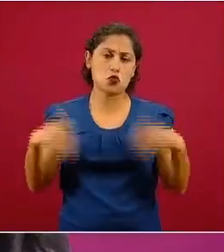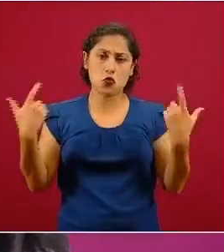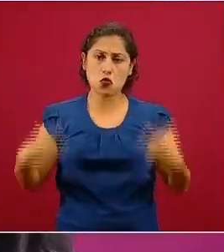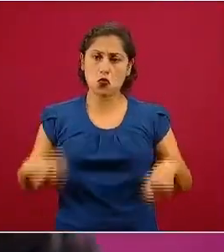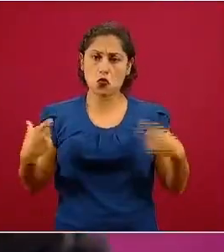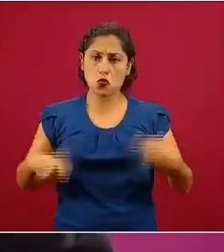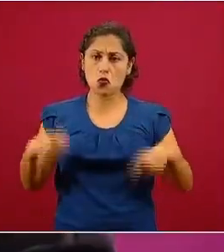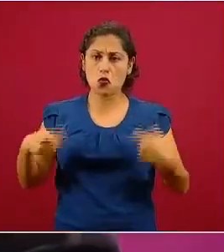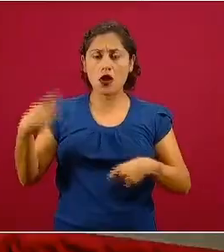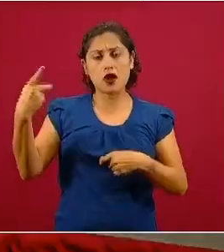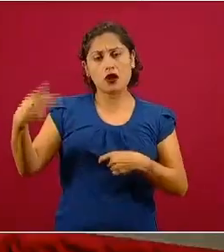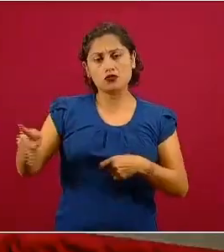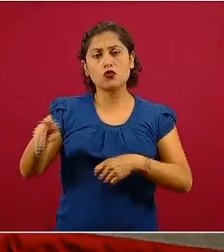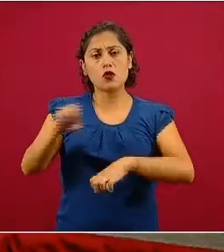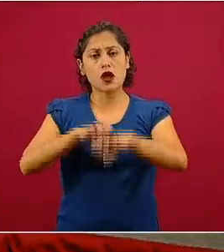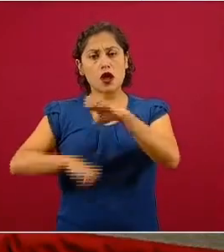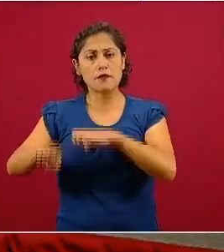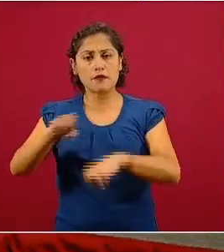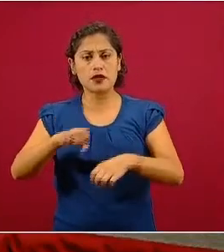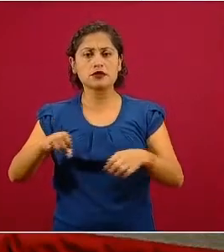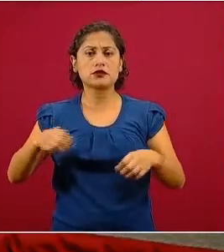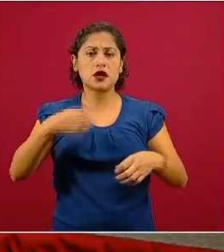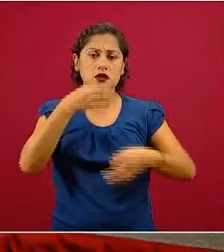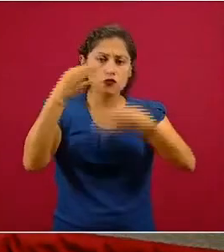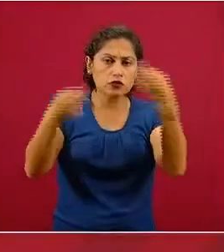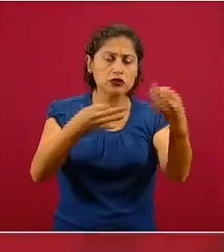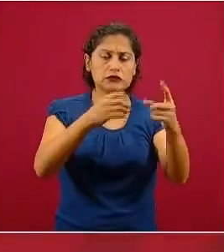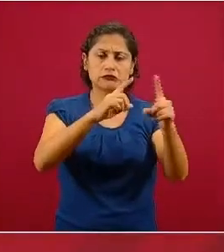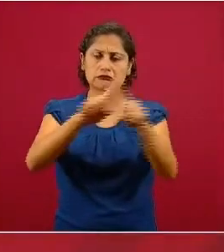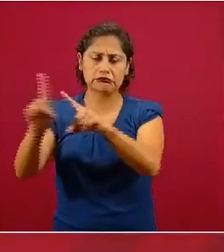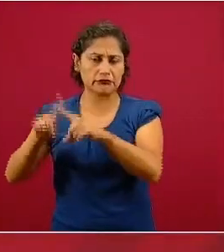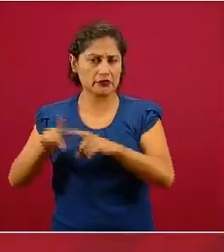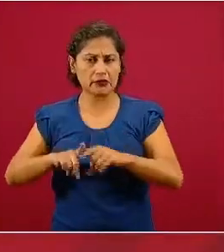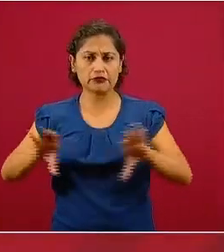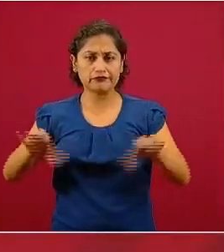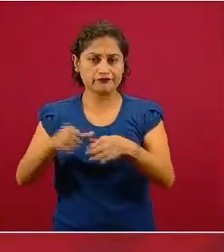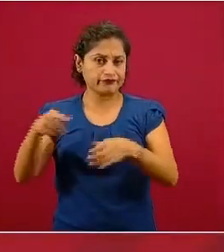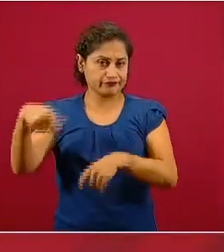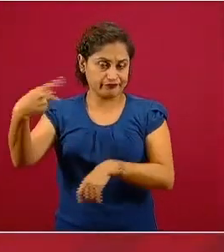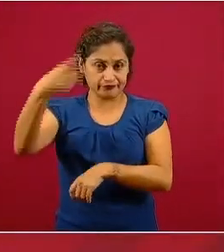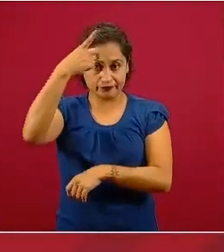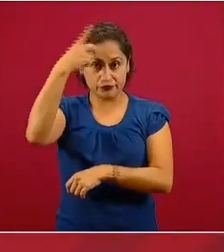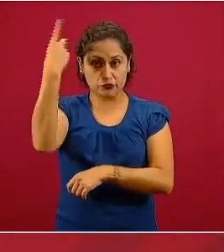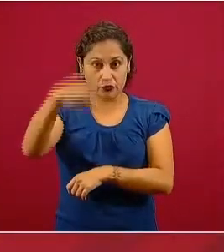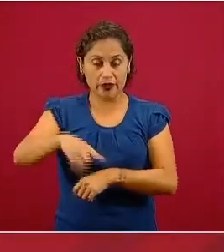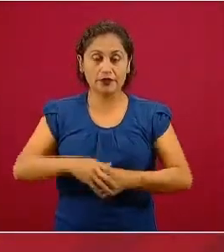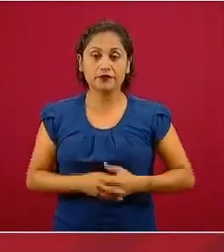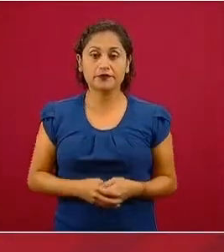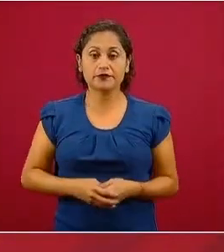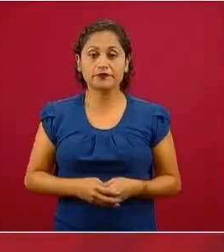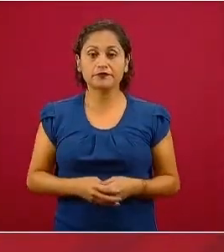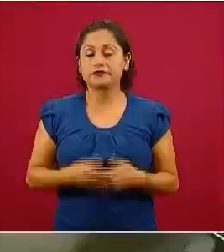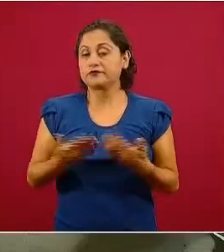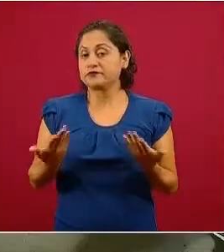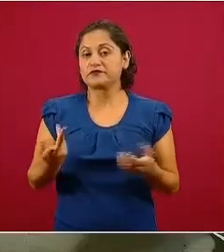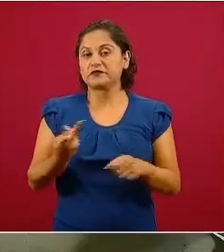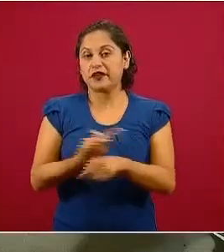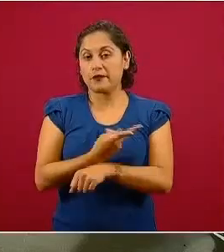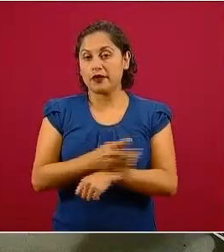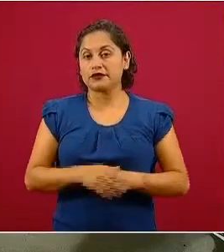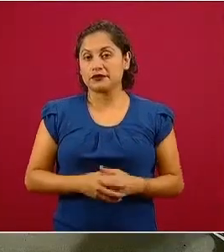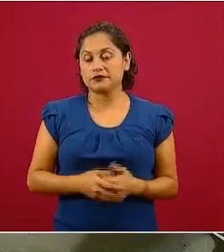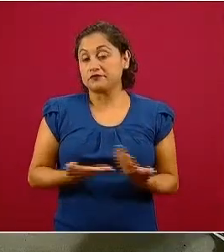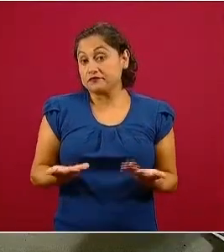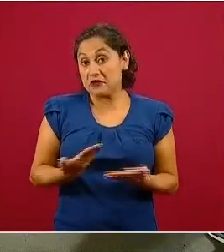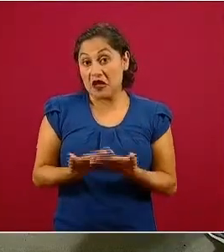emporio financiero y de noticias, y hay una circunstancia que es